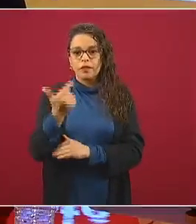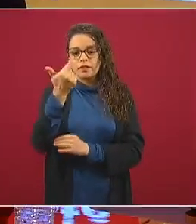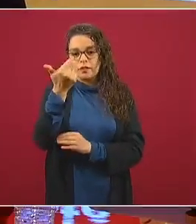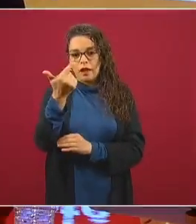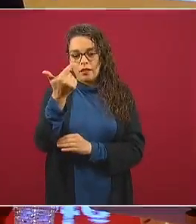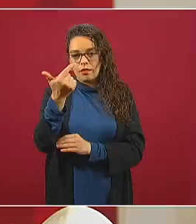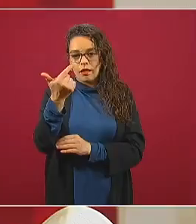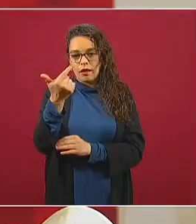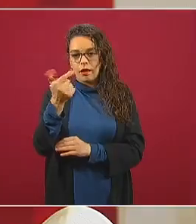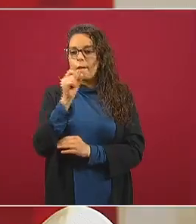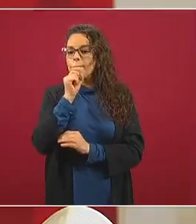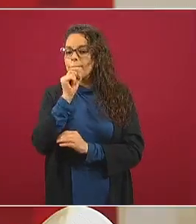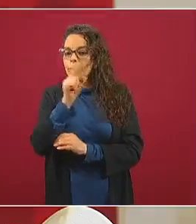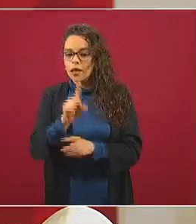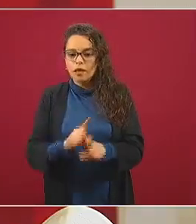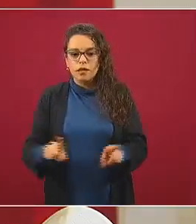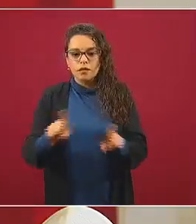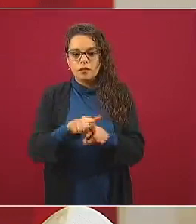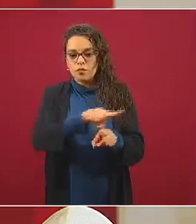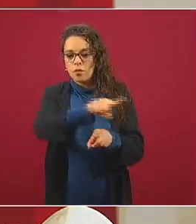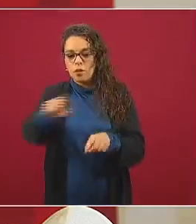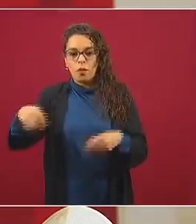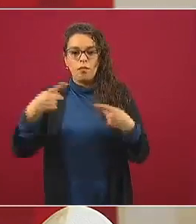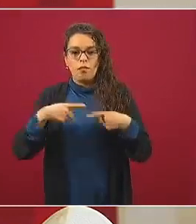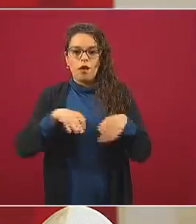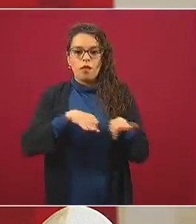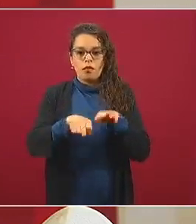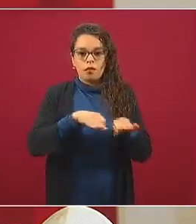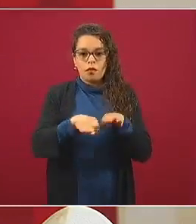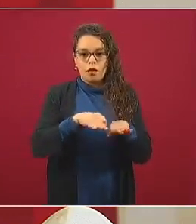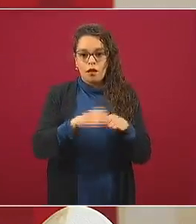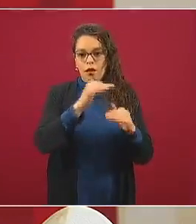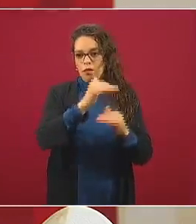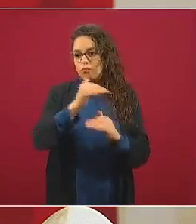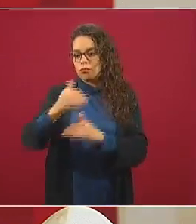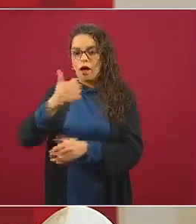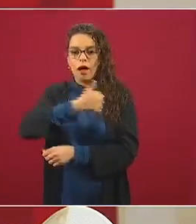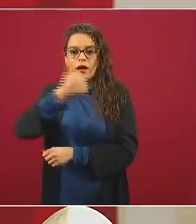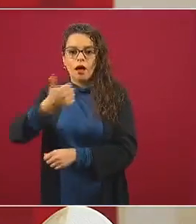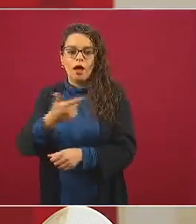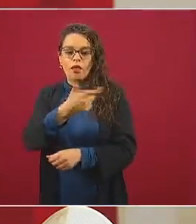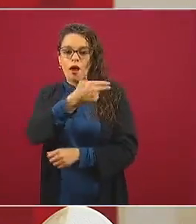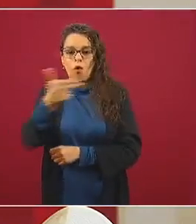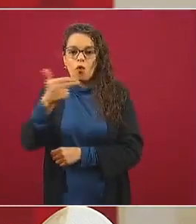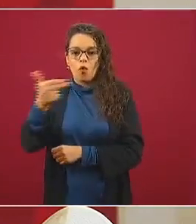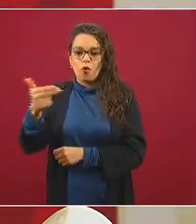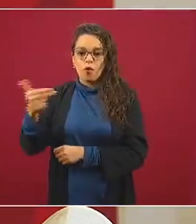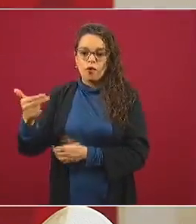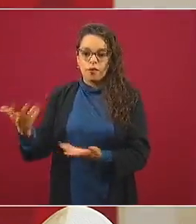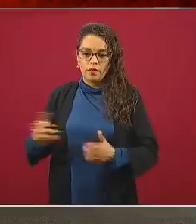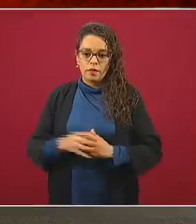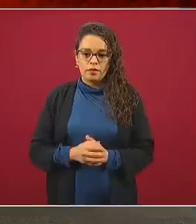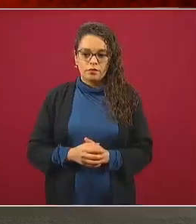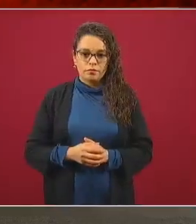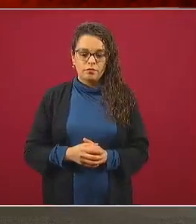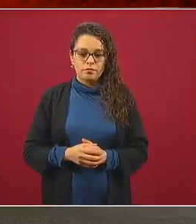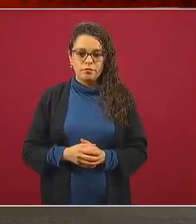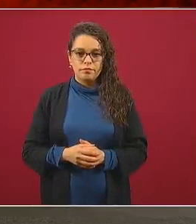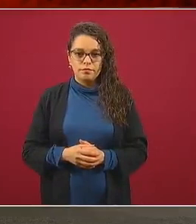que se maneja estándar en cada hotel. Cada cuarto hotel genera un empleo directo y 3,5